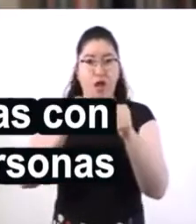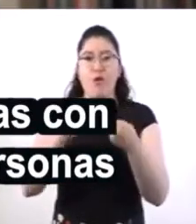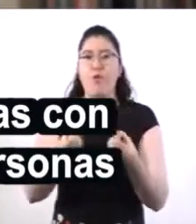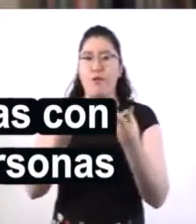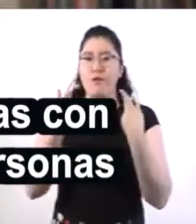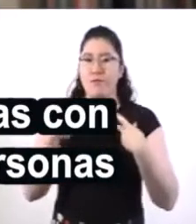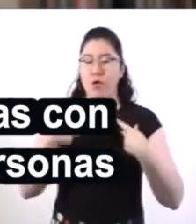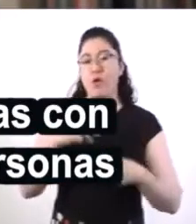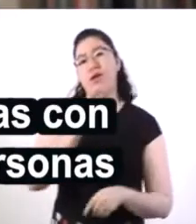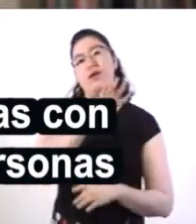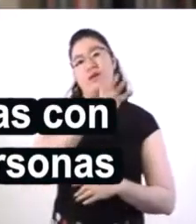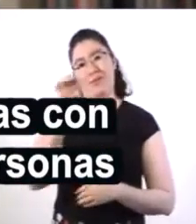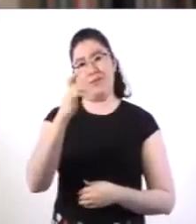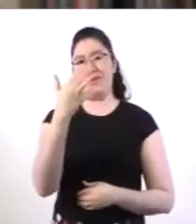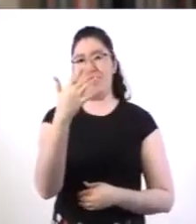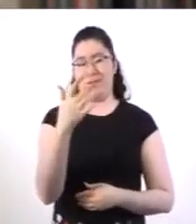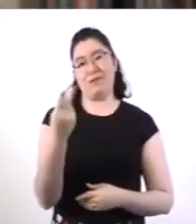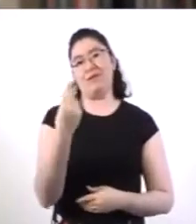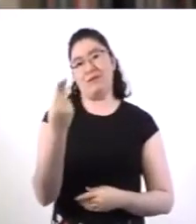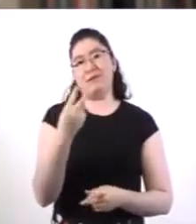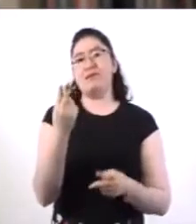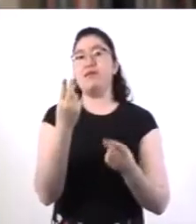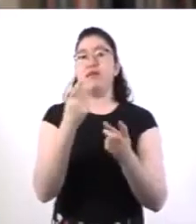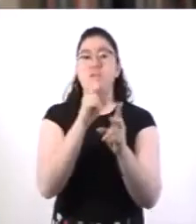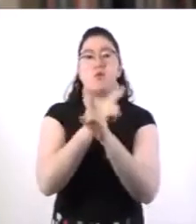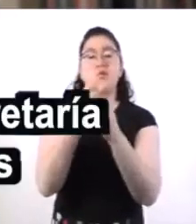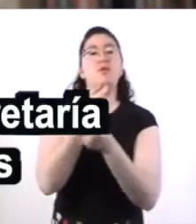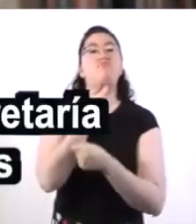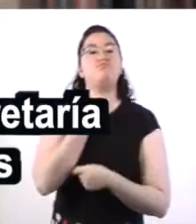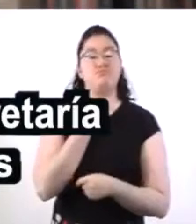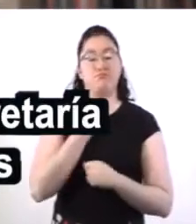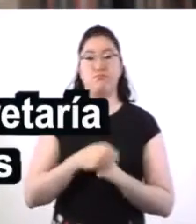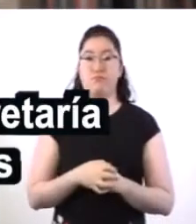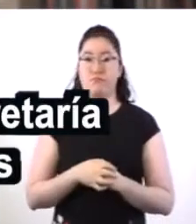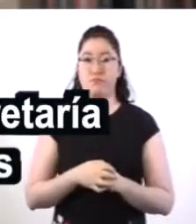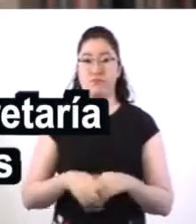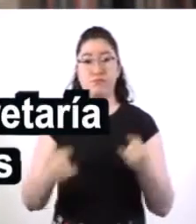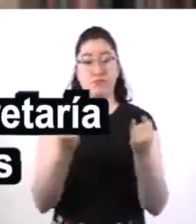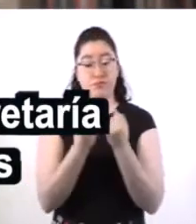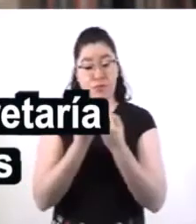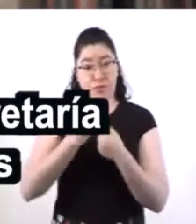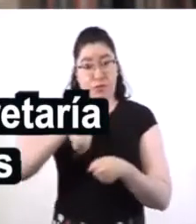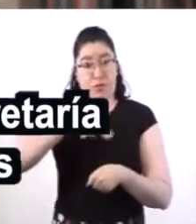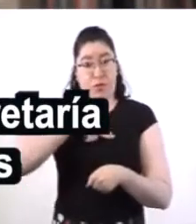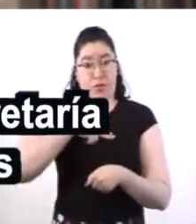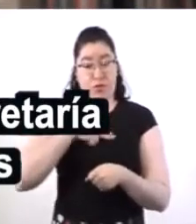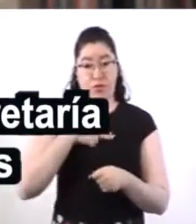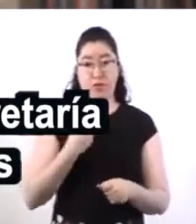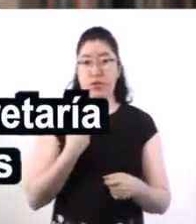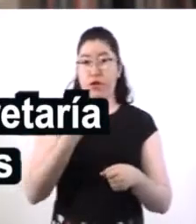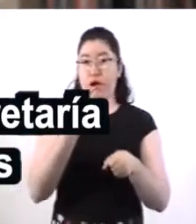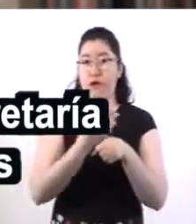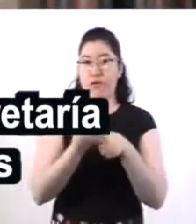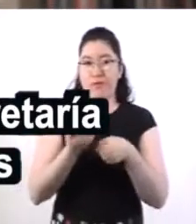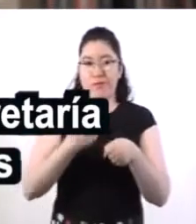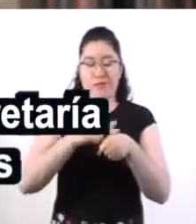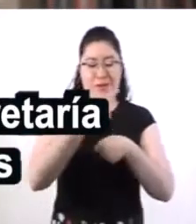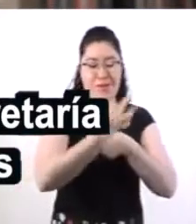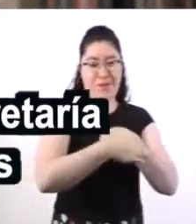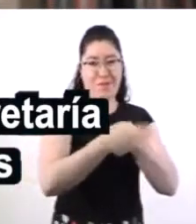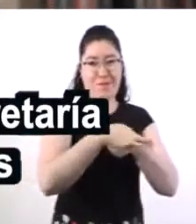atender a 450 personas que requieran intubación. De acuerdo con el último corte de la Secretaría de Salud Federal,